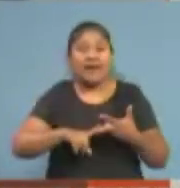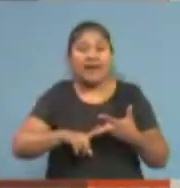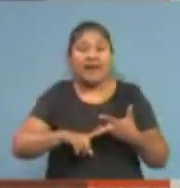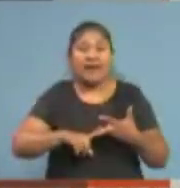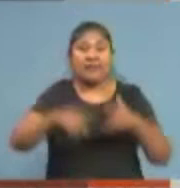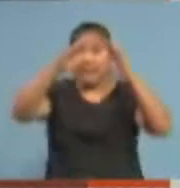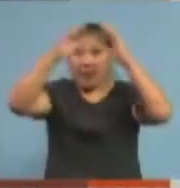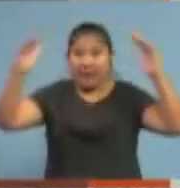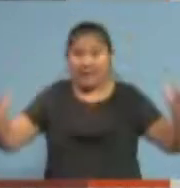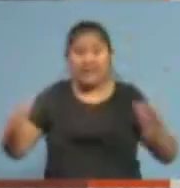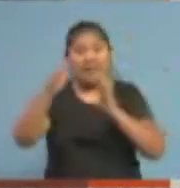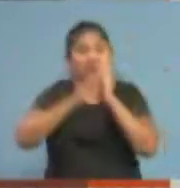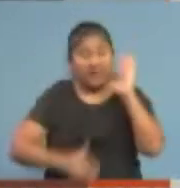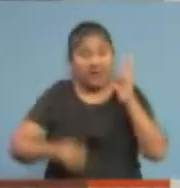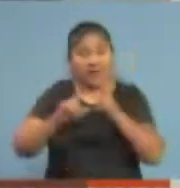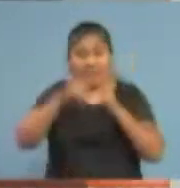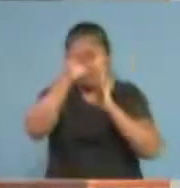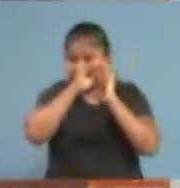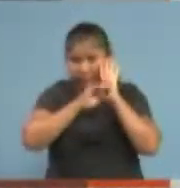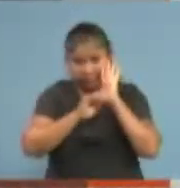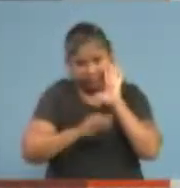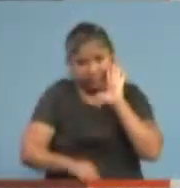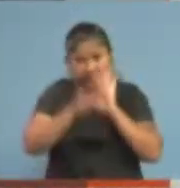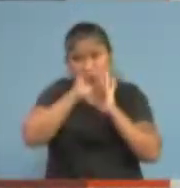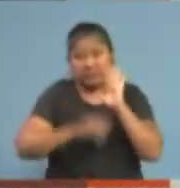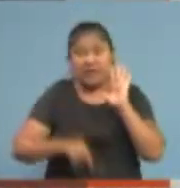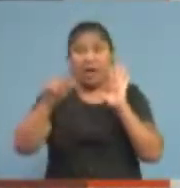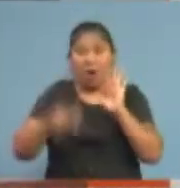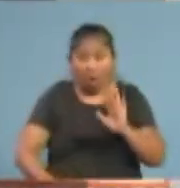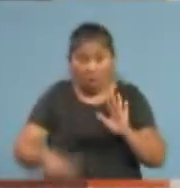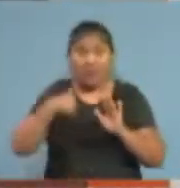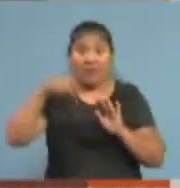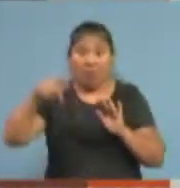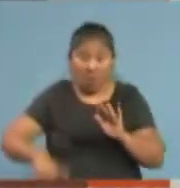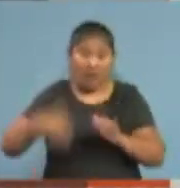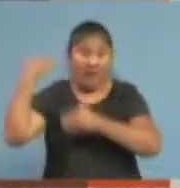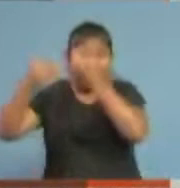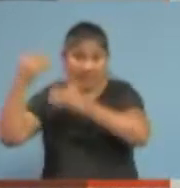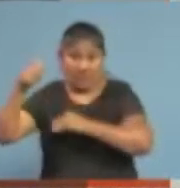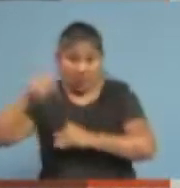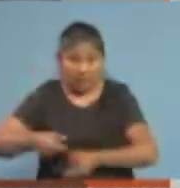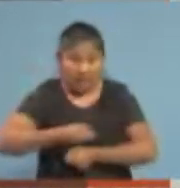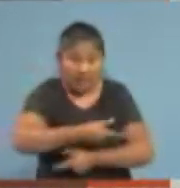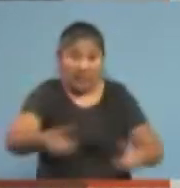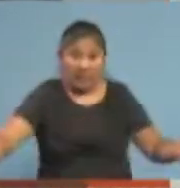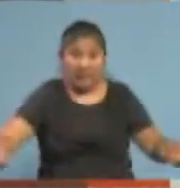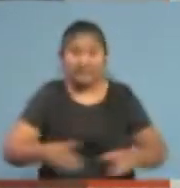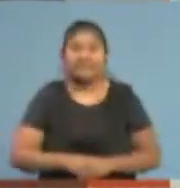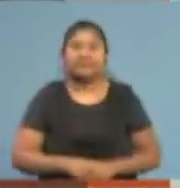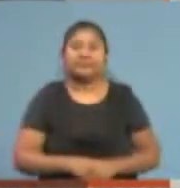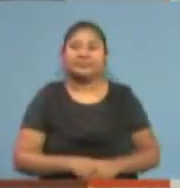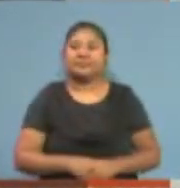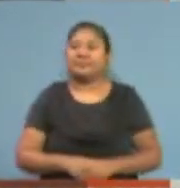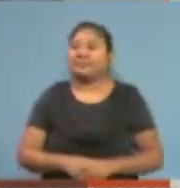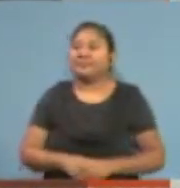gazebos blancos en la serie de requisitos largos pero que hoy los vamos a entregar también dentro de lo que es el curso te doy una buena él con